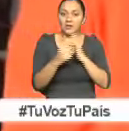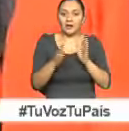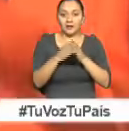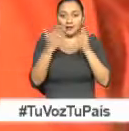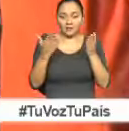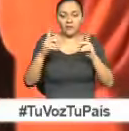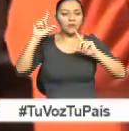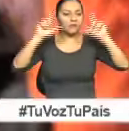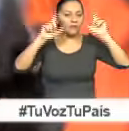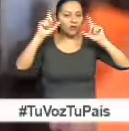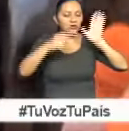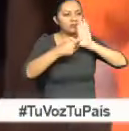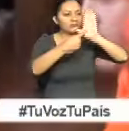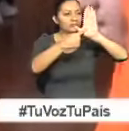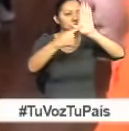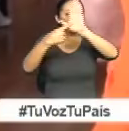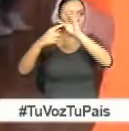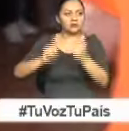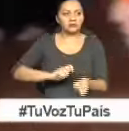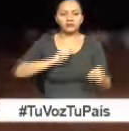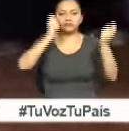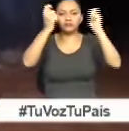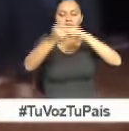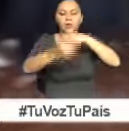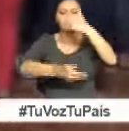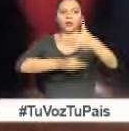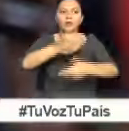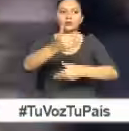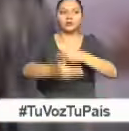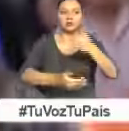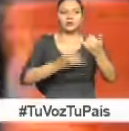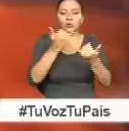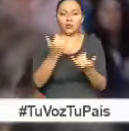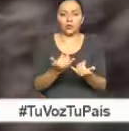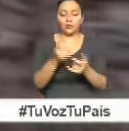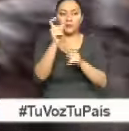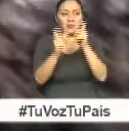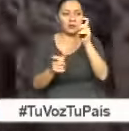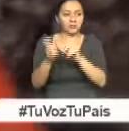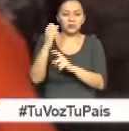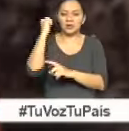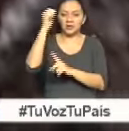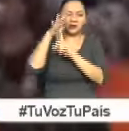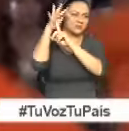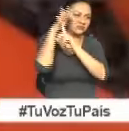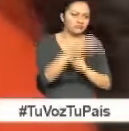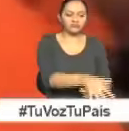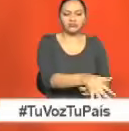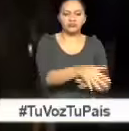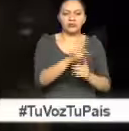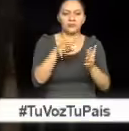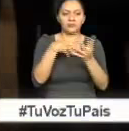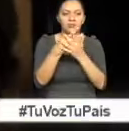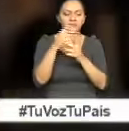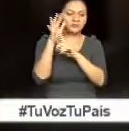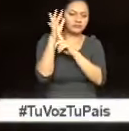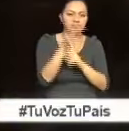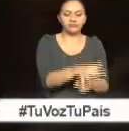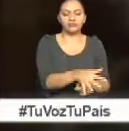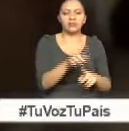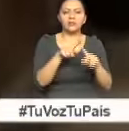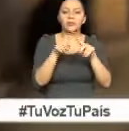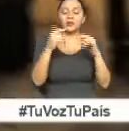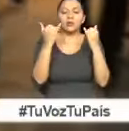fotográfica muestra la transición de un proceso en el que se deshumanizó a las personas privadas de libertad, quienes ahora son tratados